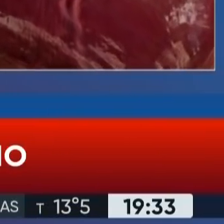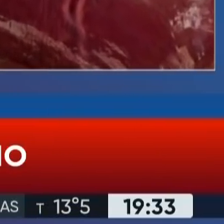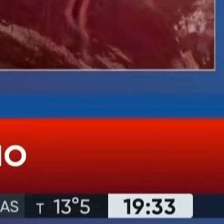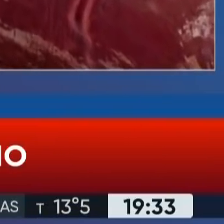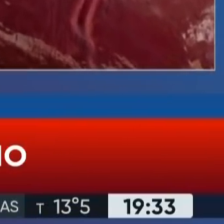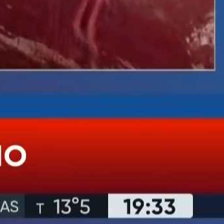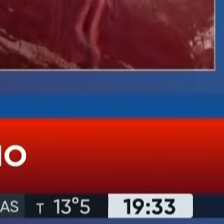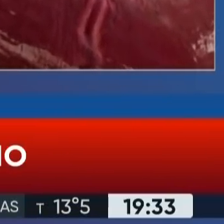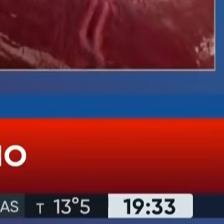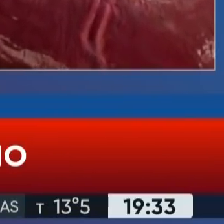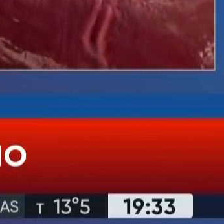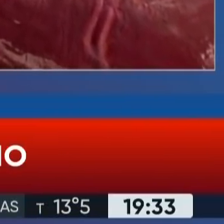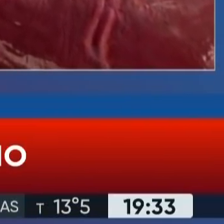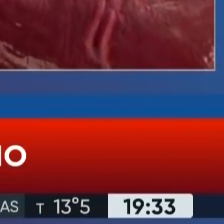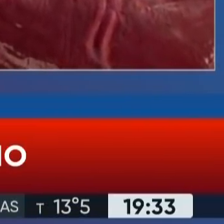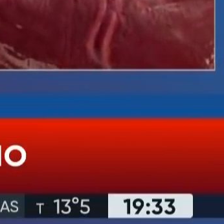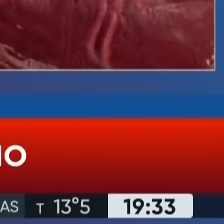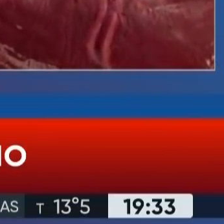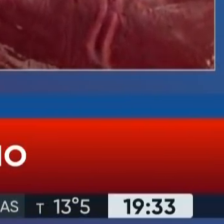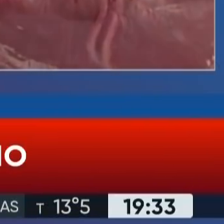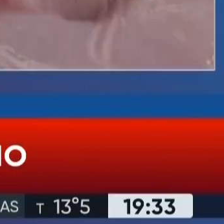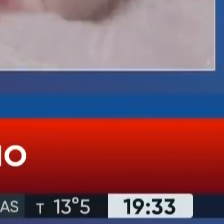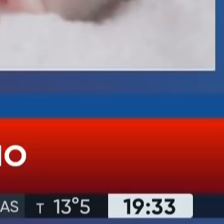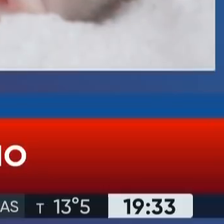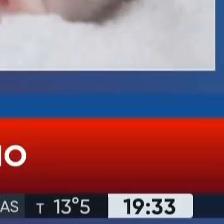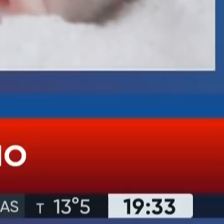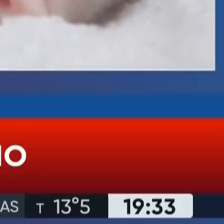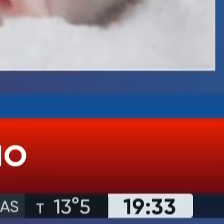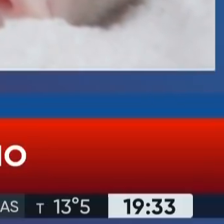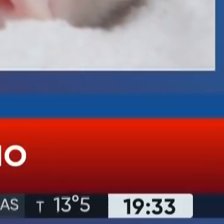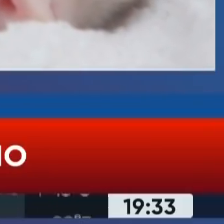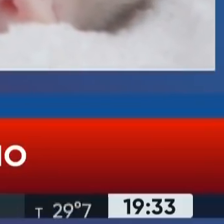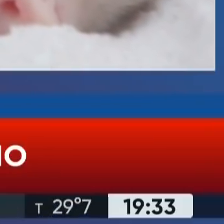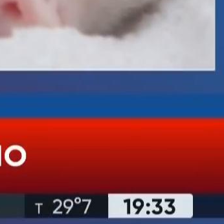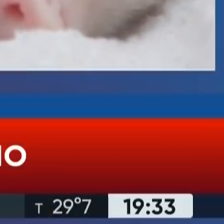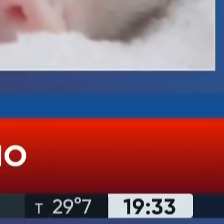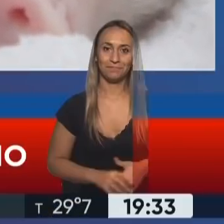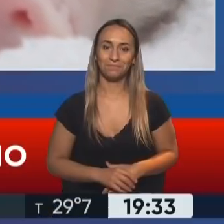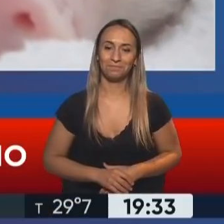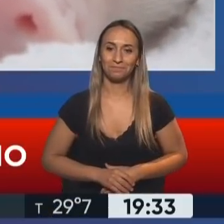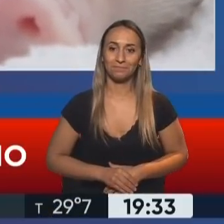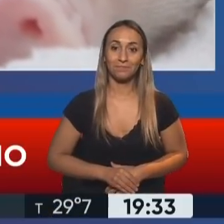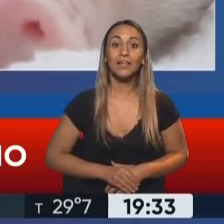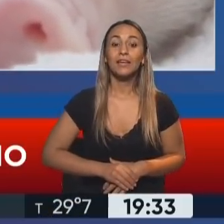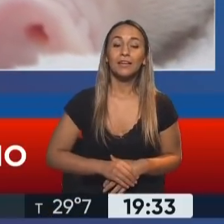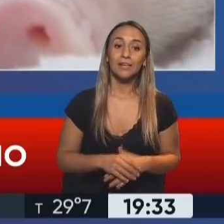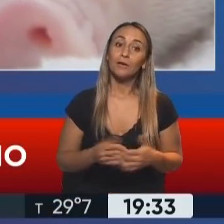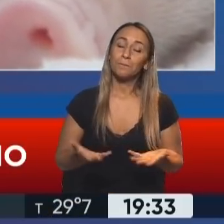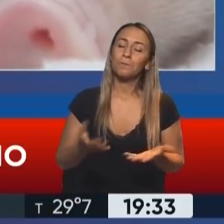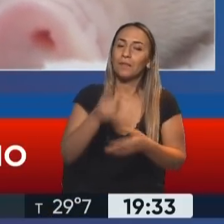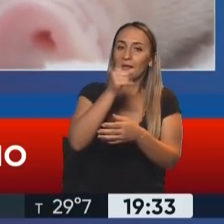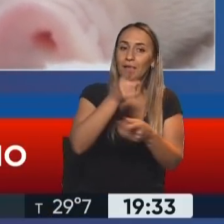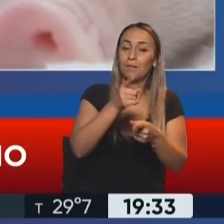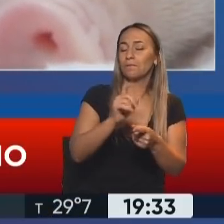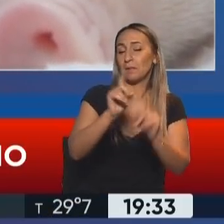tiene hacía satélites en una época, después se dedicó a la industria farmacéutica, después, a